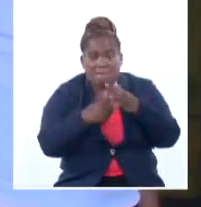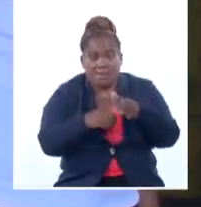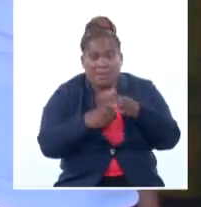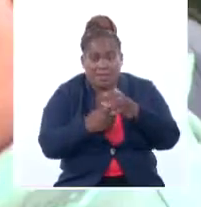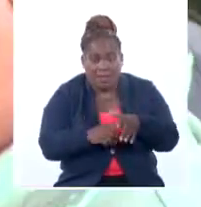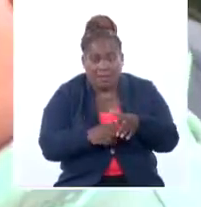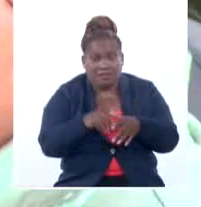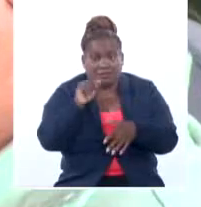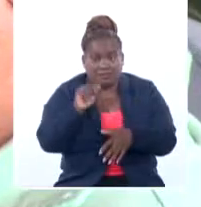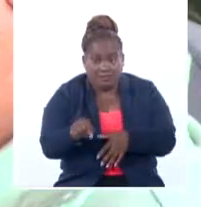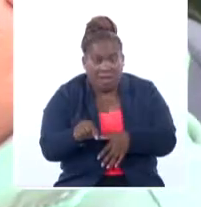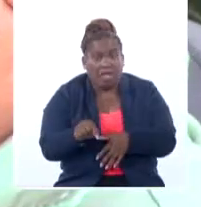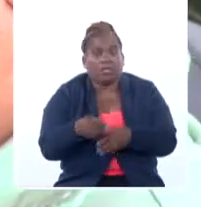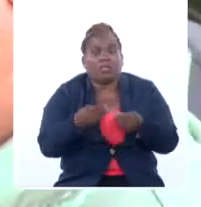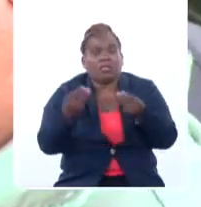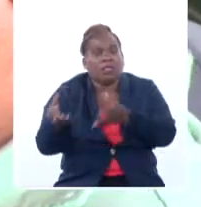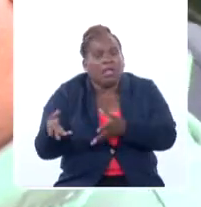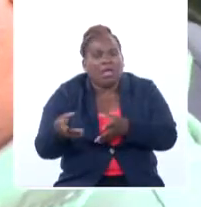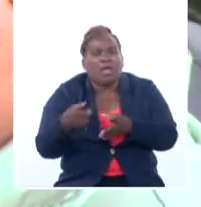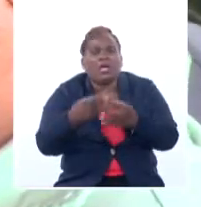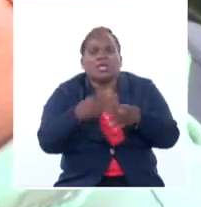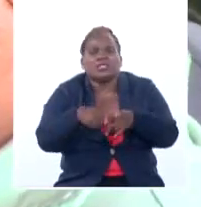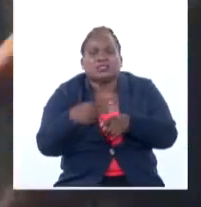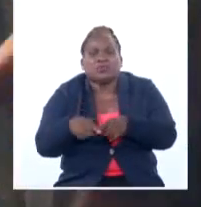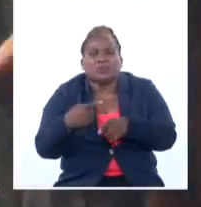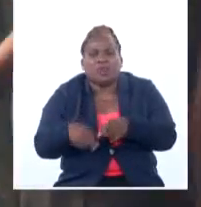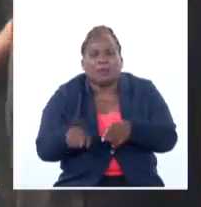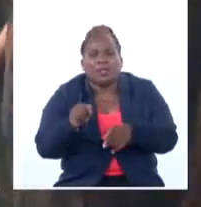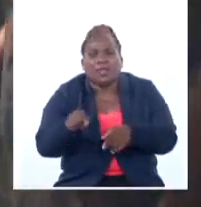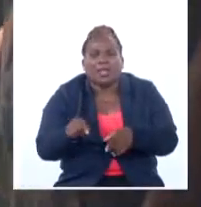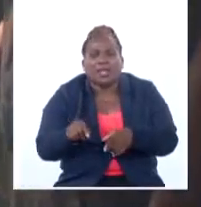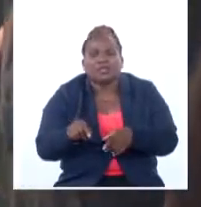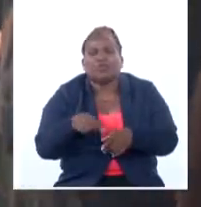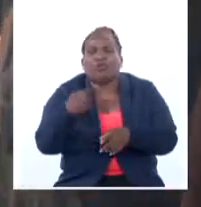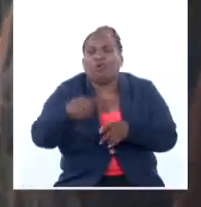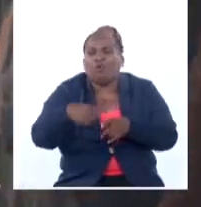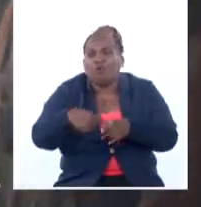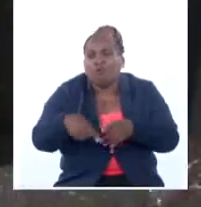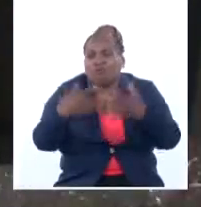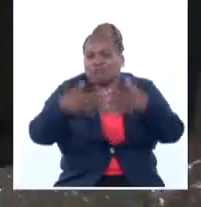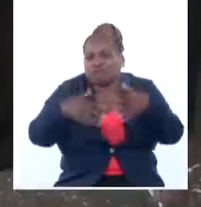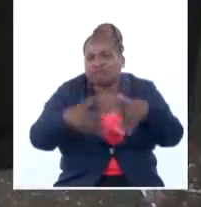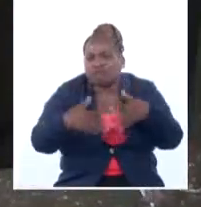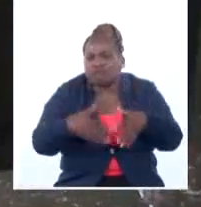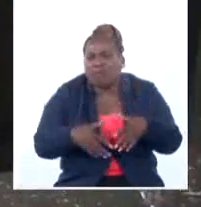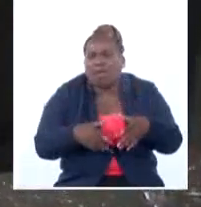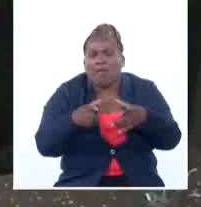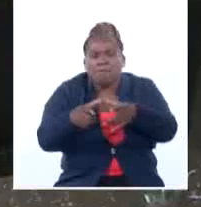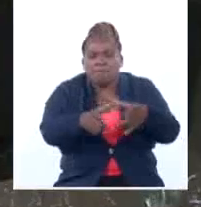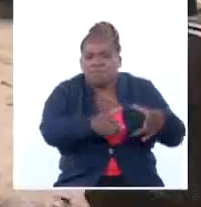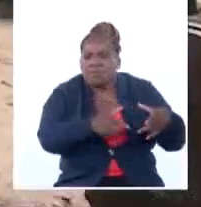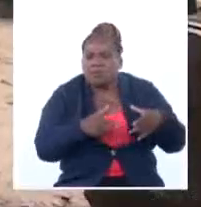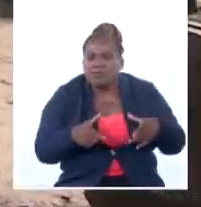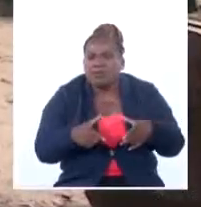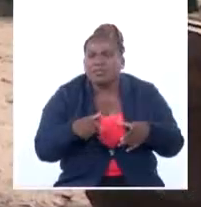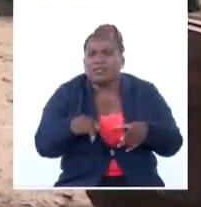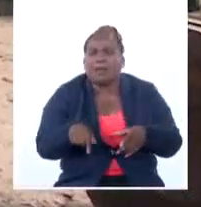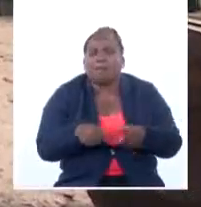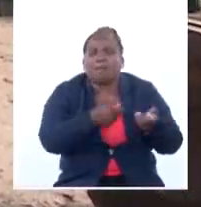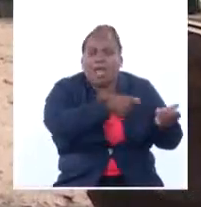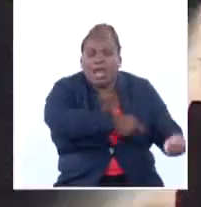de aseguramiento a la agricultura con prestaciones a los implementos, maquinarias agrícolas, partes, piezas y agregados,